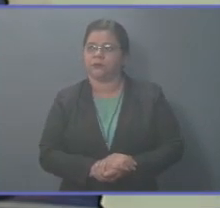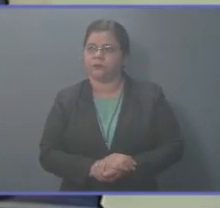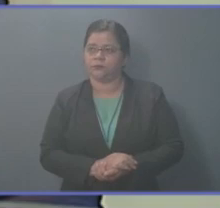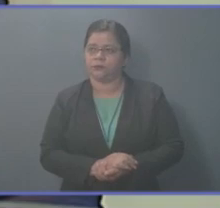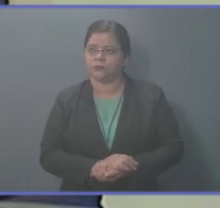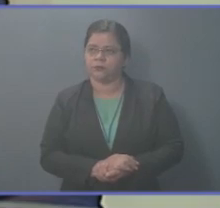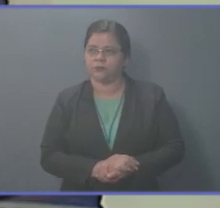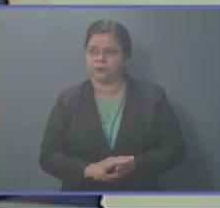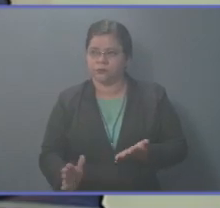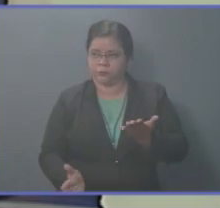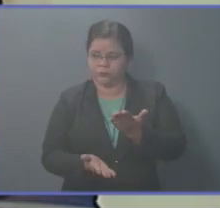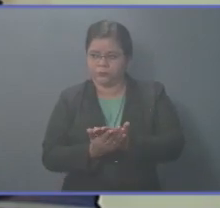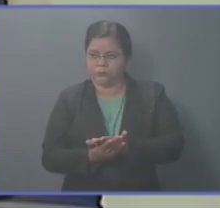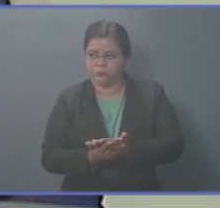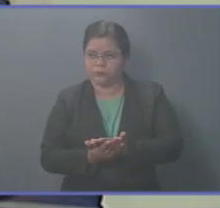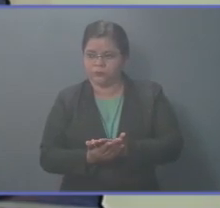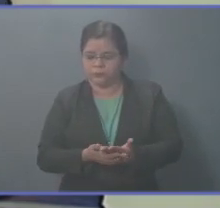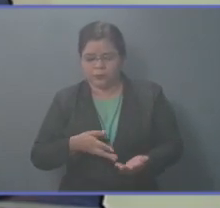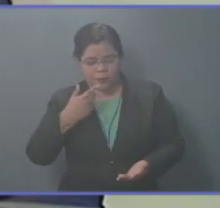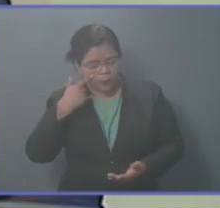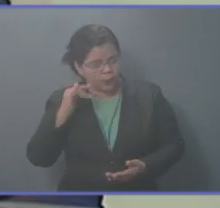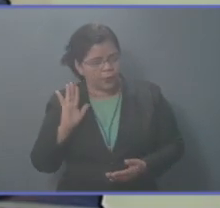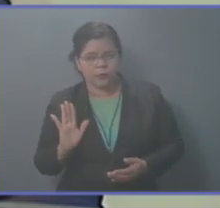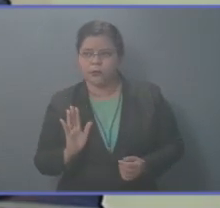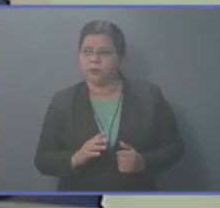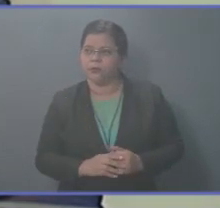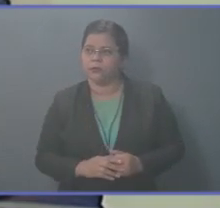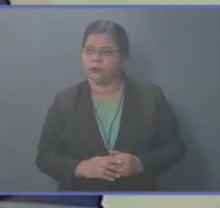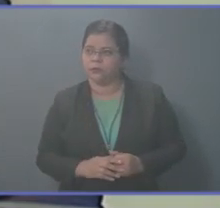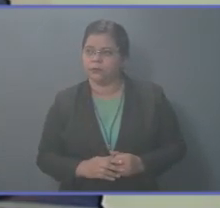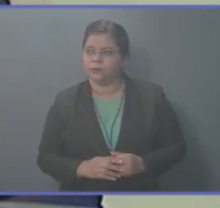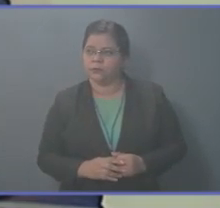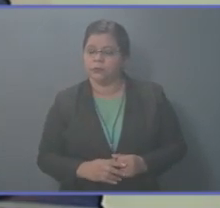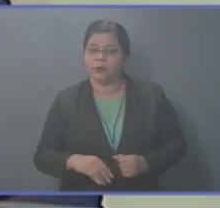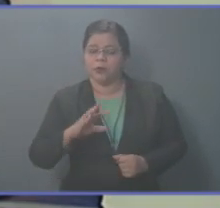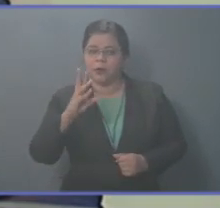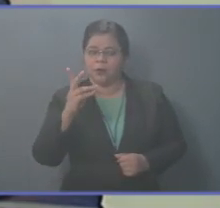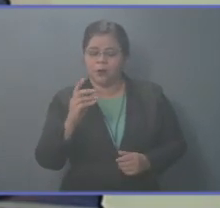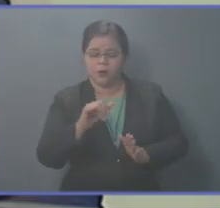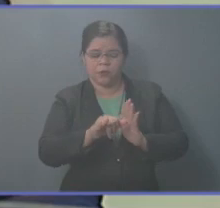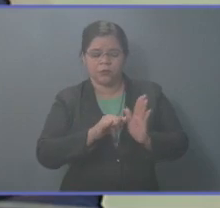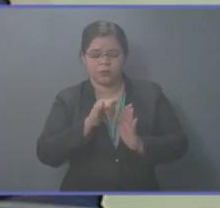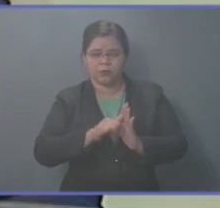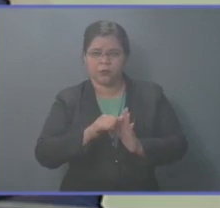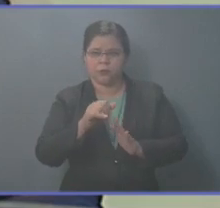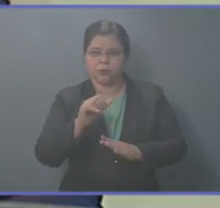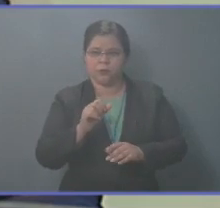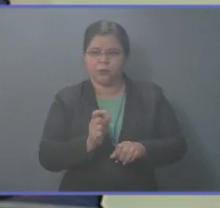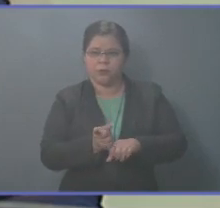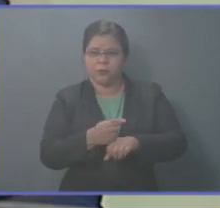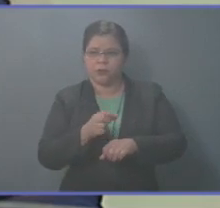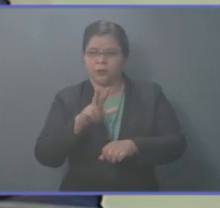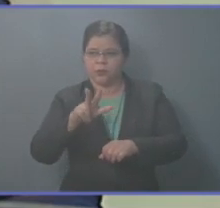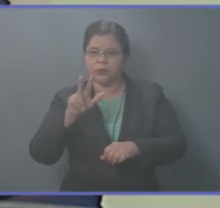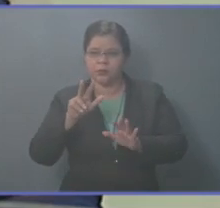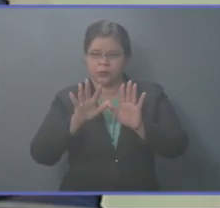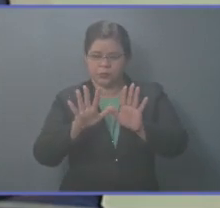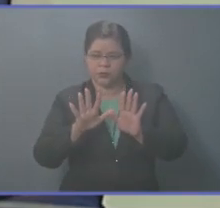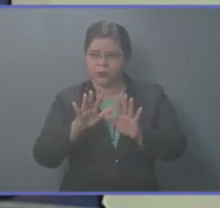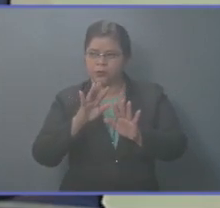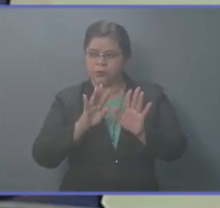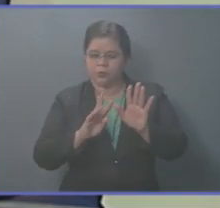Y anexan como ejemplo una cuenta de YouTube, minuto 35-25 en